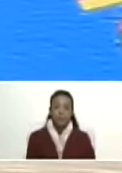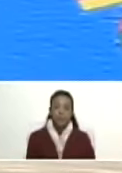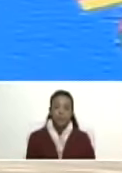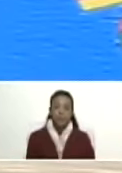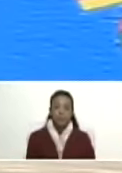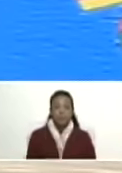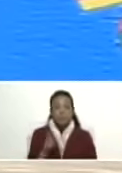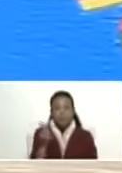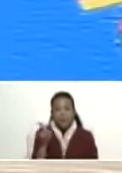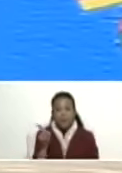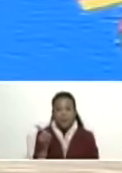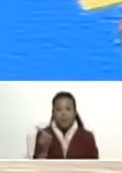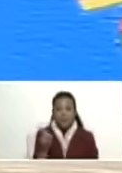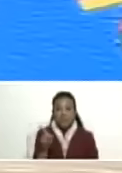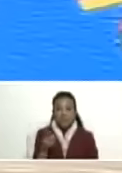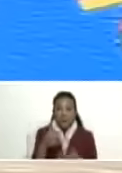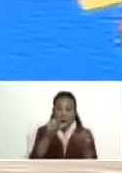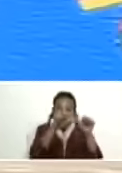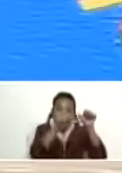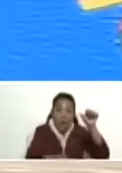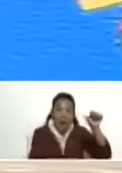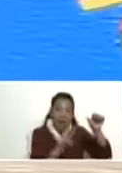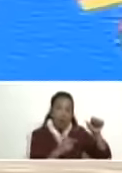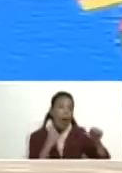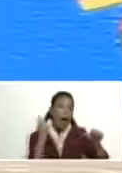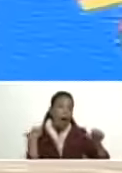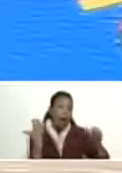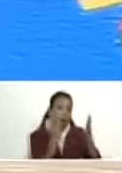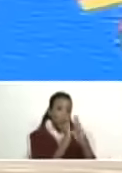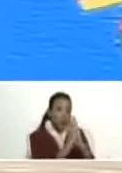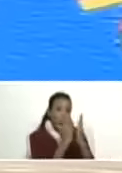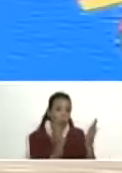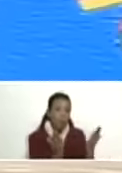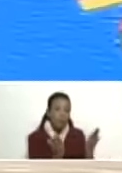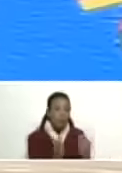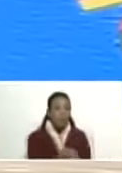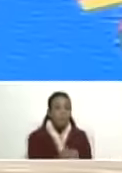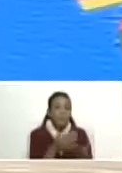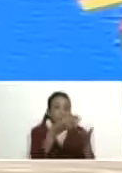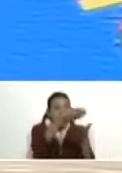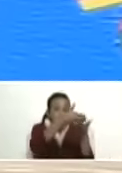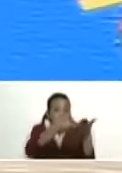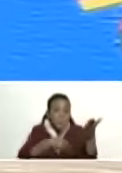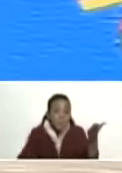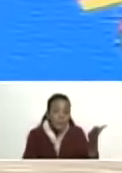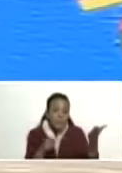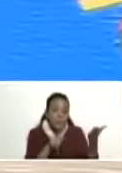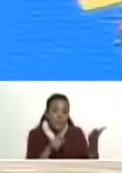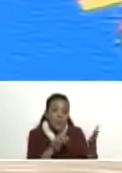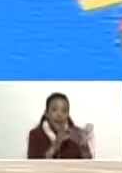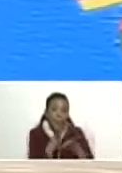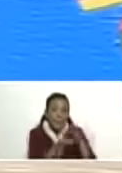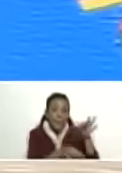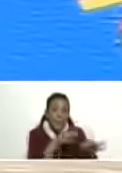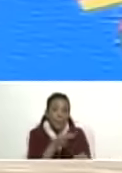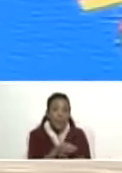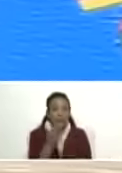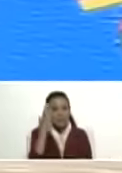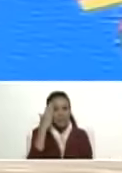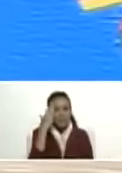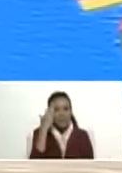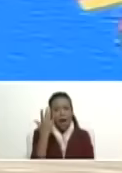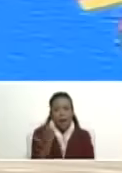1966. Y ahí pudiéramos decir, pasamos a un cuarto momento histórico, que quizás ustedes tengan